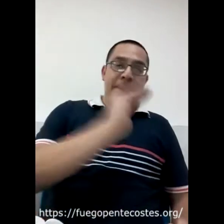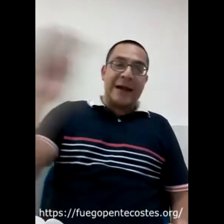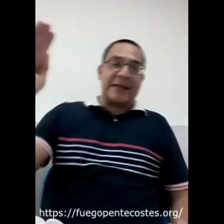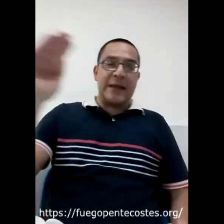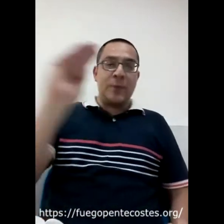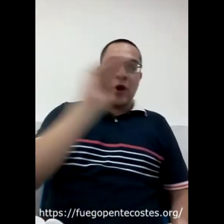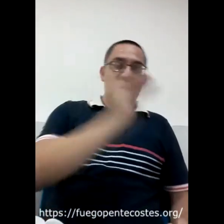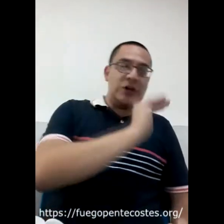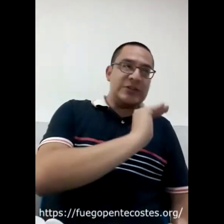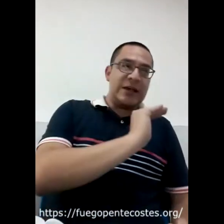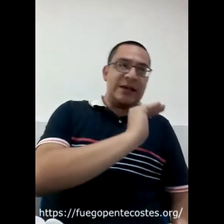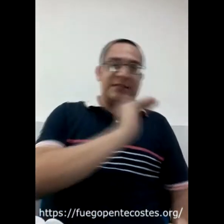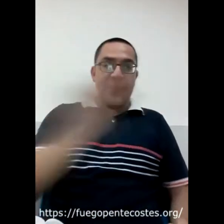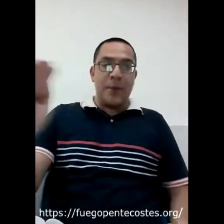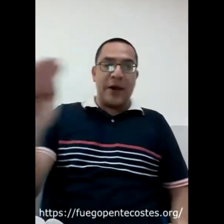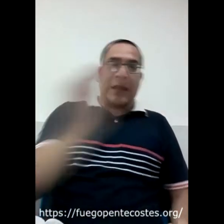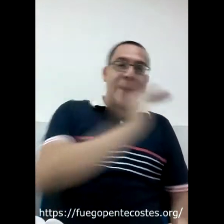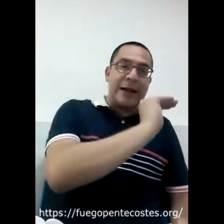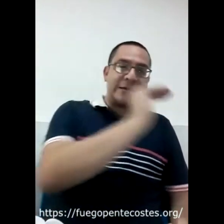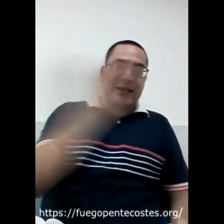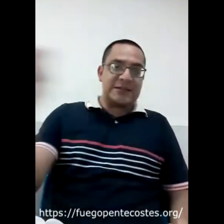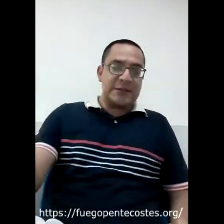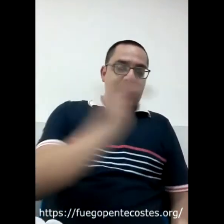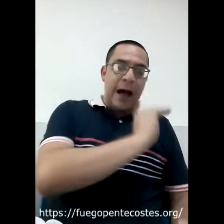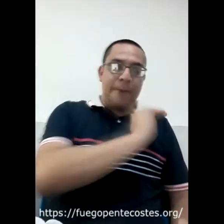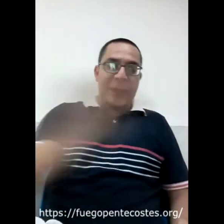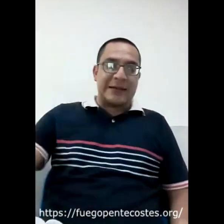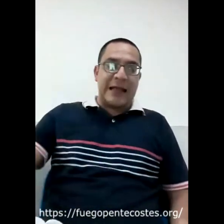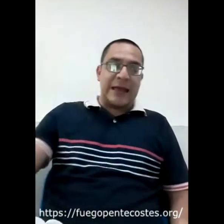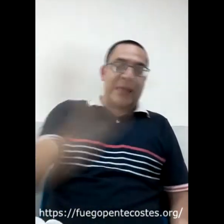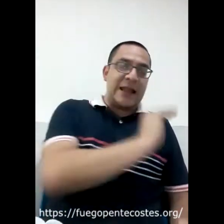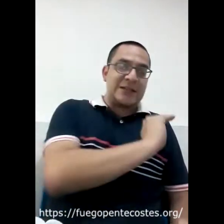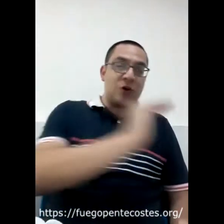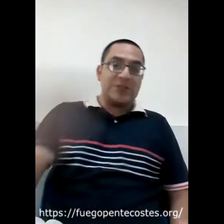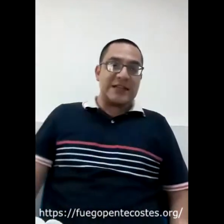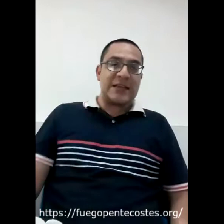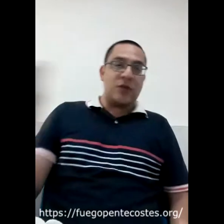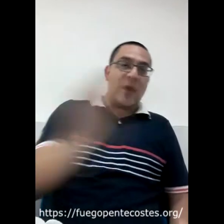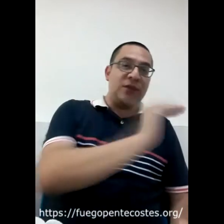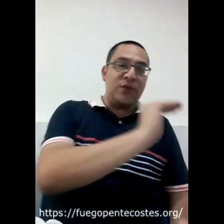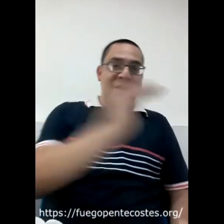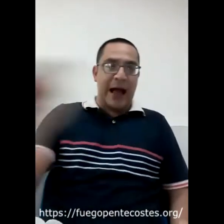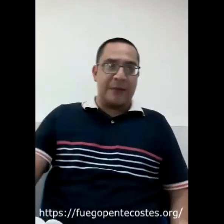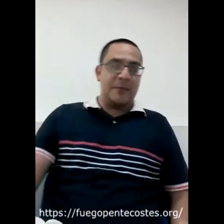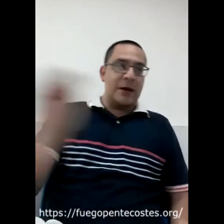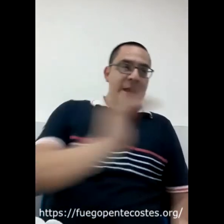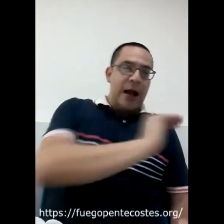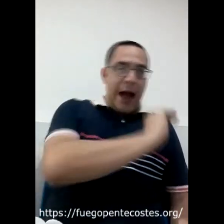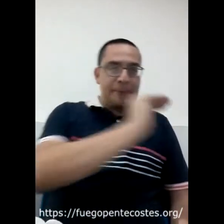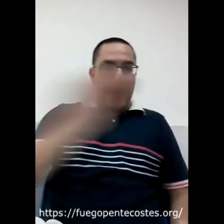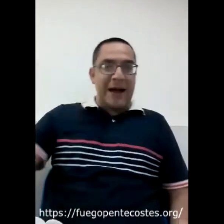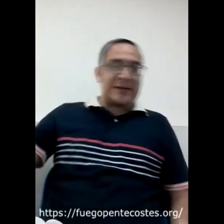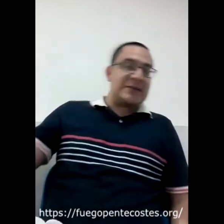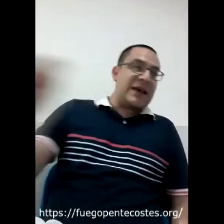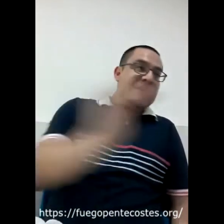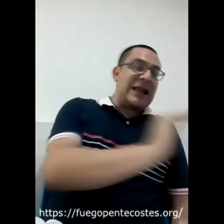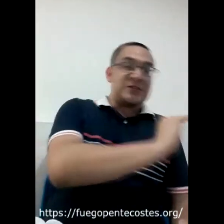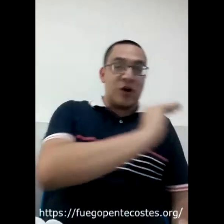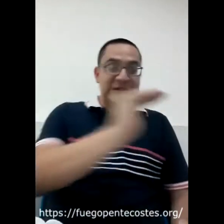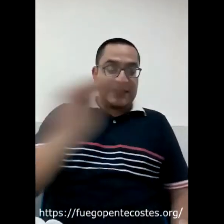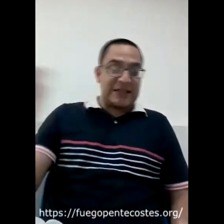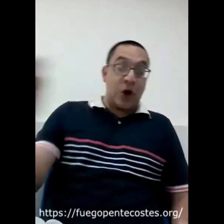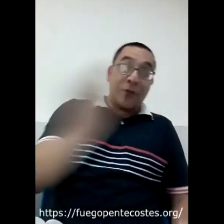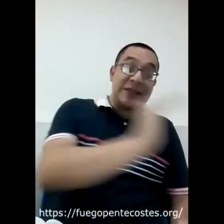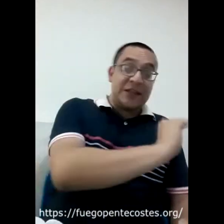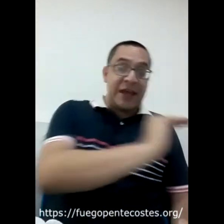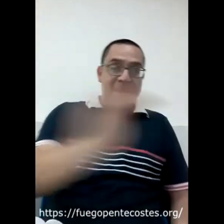Gracias Jesús. Gracias Jesús por lo que estás hablando una vez más. Me puso de nuevo, escucha esto, pueblo de Dios, me puso de